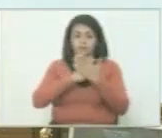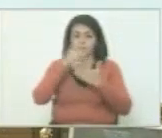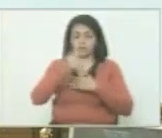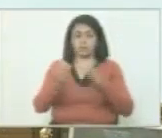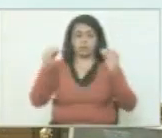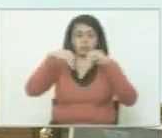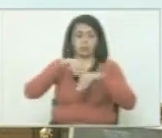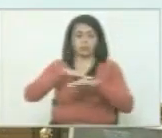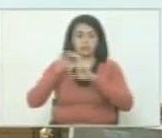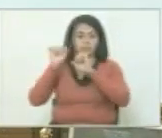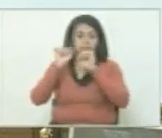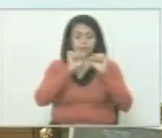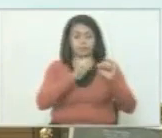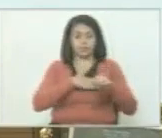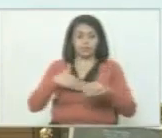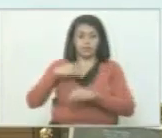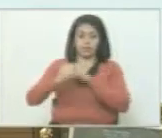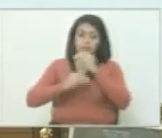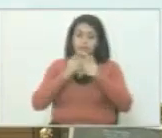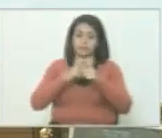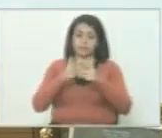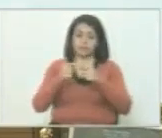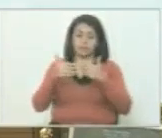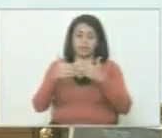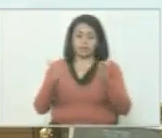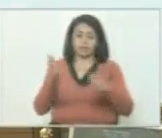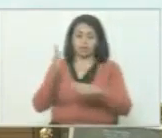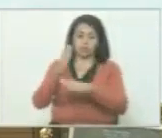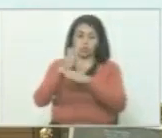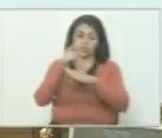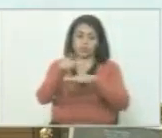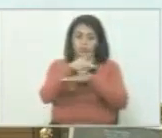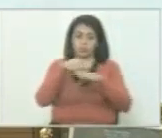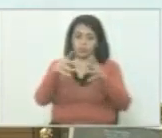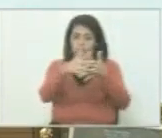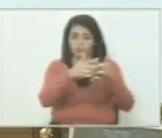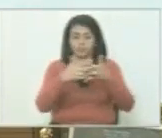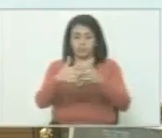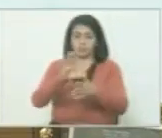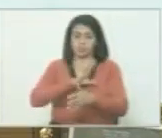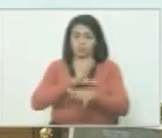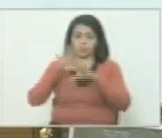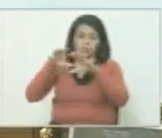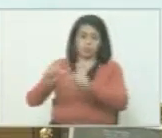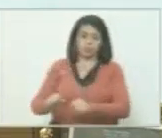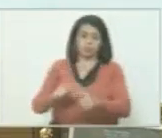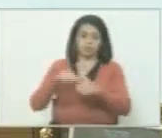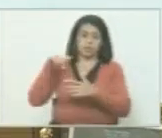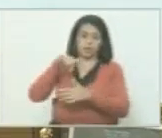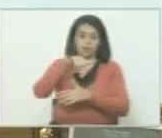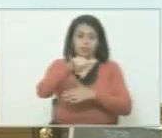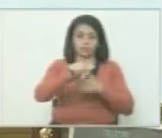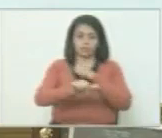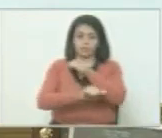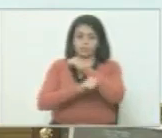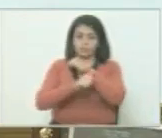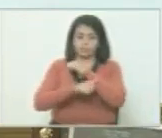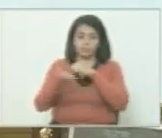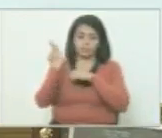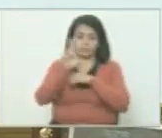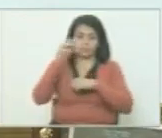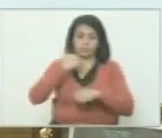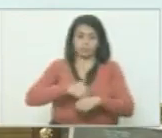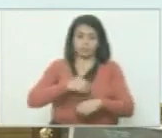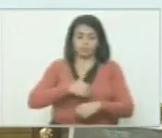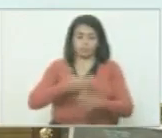de acuerdo en repudio a la intención aviesa del gobierno norteamericano de apropiarse ilegalmente el avión secuestrado en la República